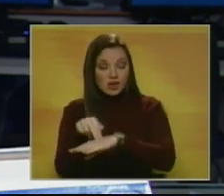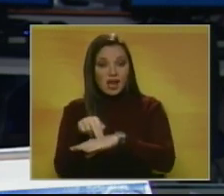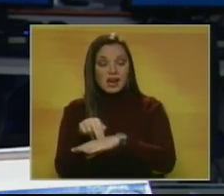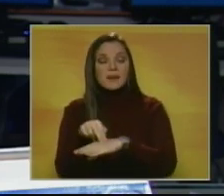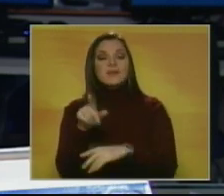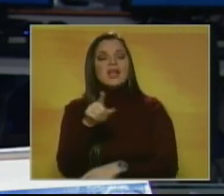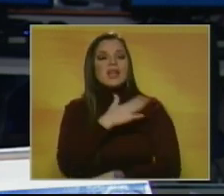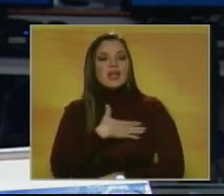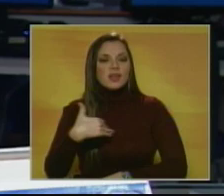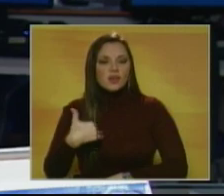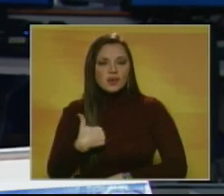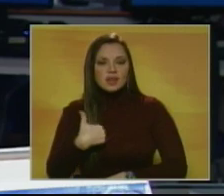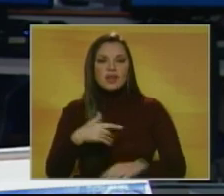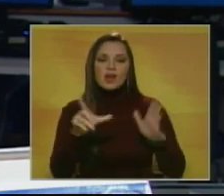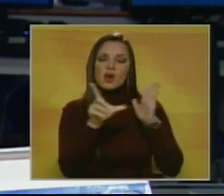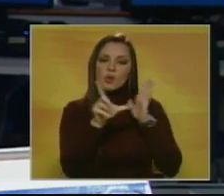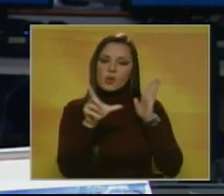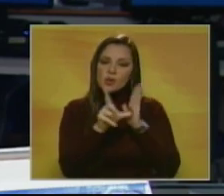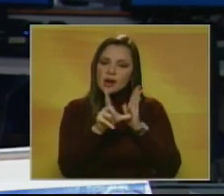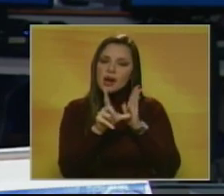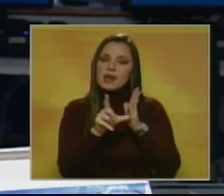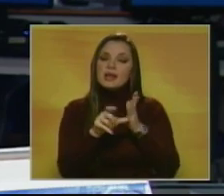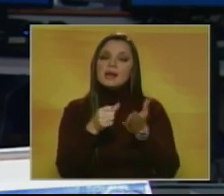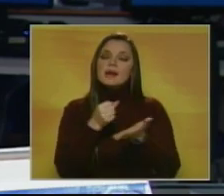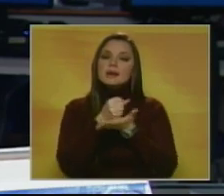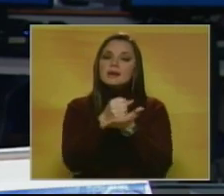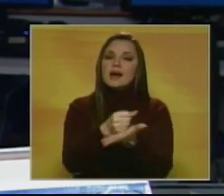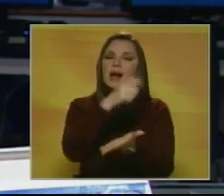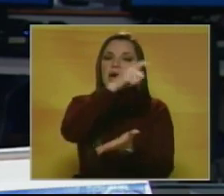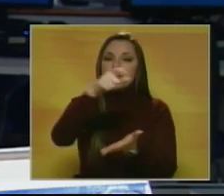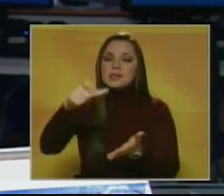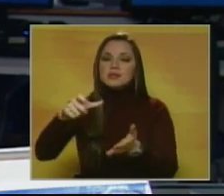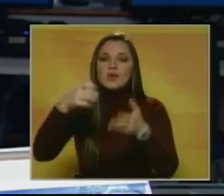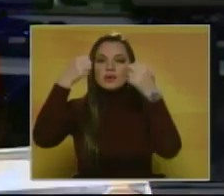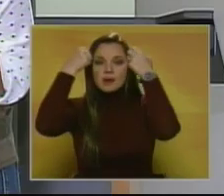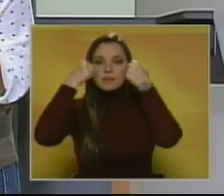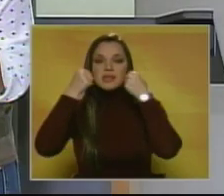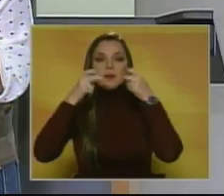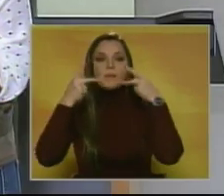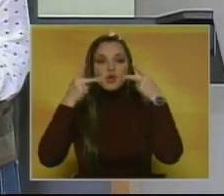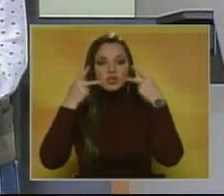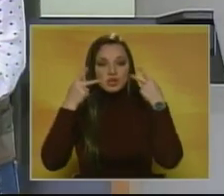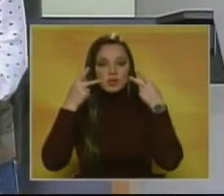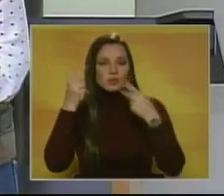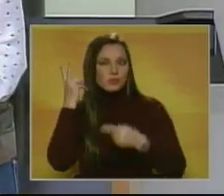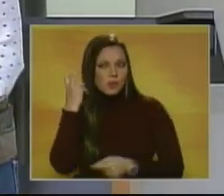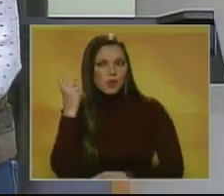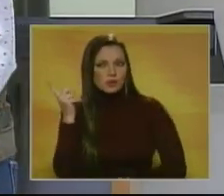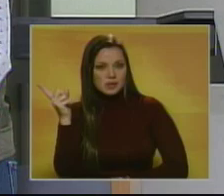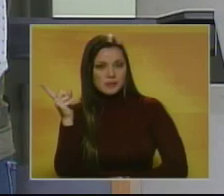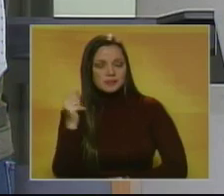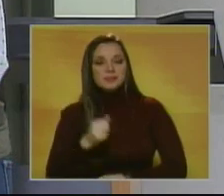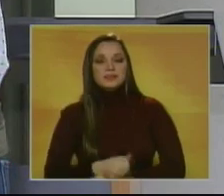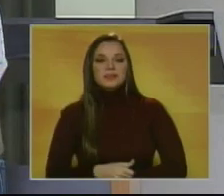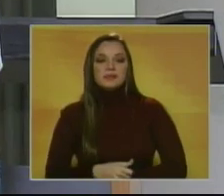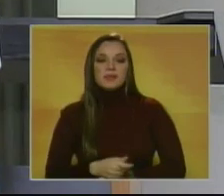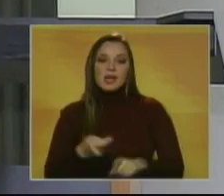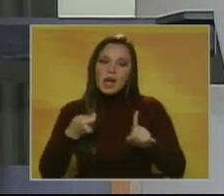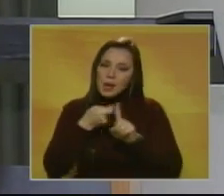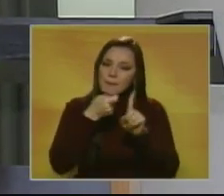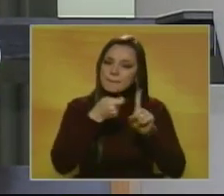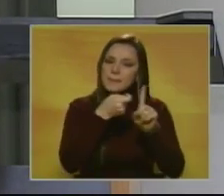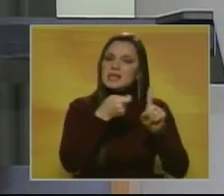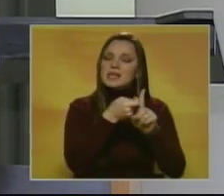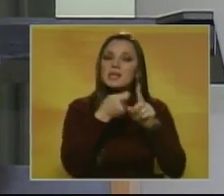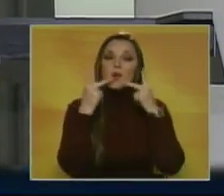por una ley de amnistía para los presos políticos en el país. Vamos a escuchar parte de sus declaraciones. Los perseguidos políticos que nosotros